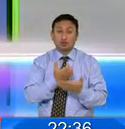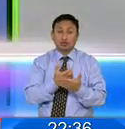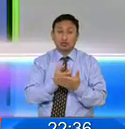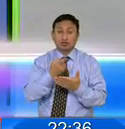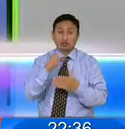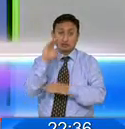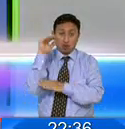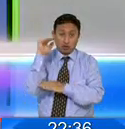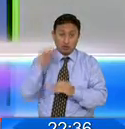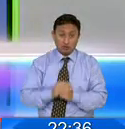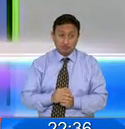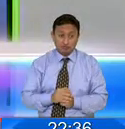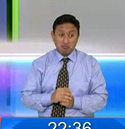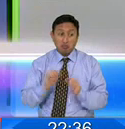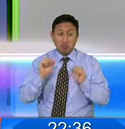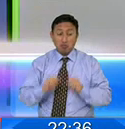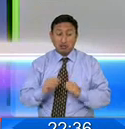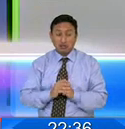poder